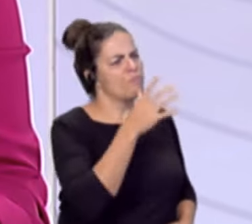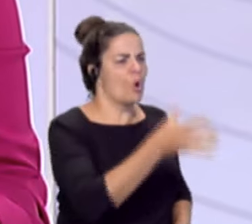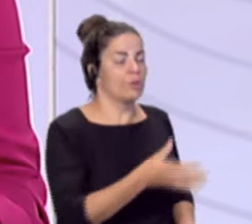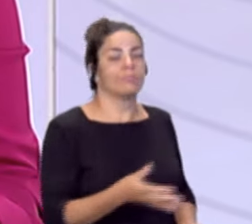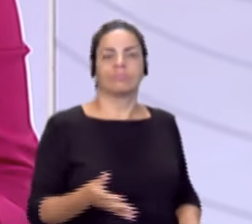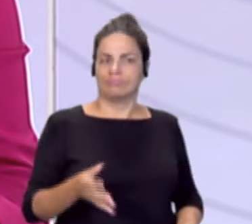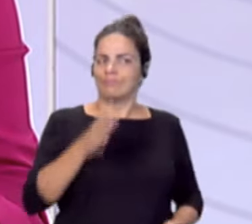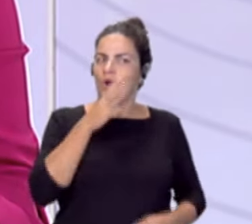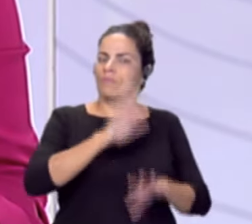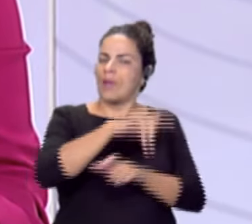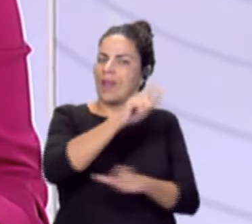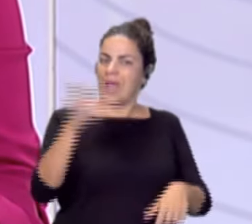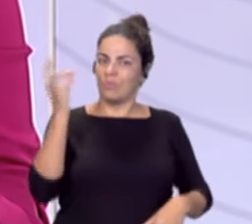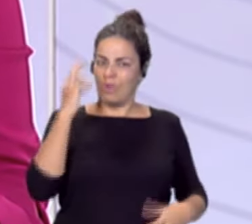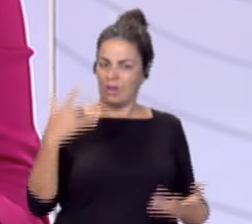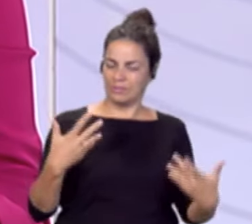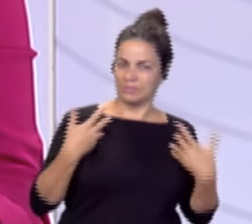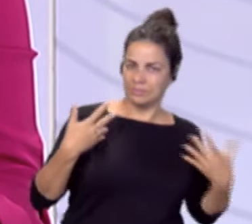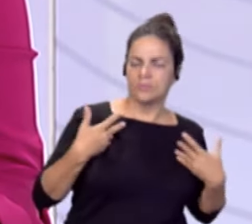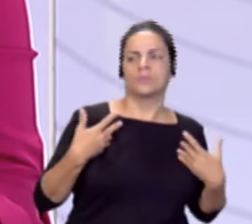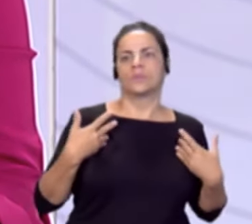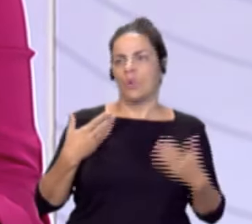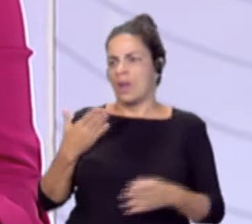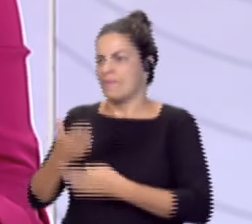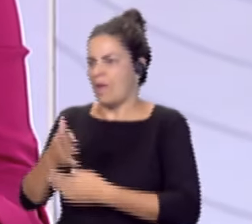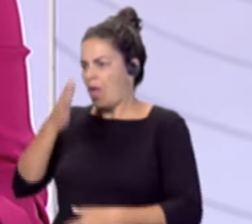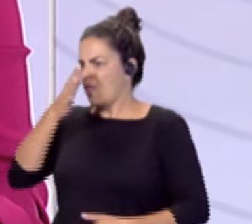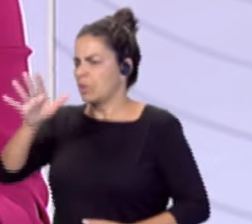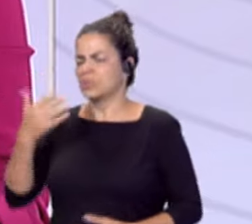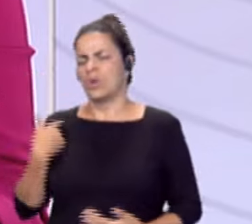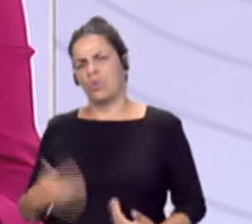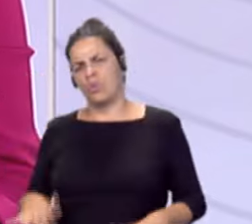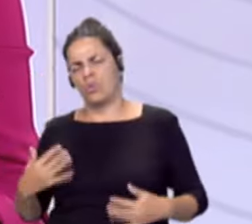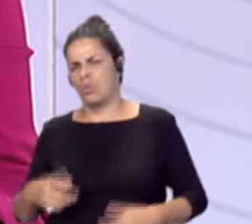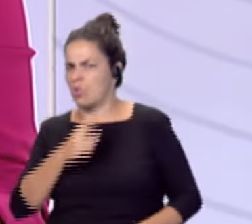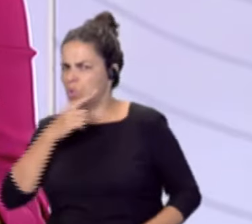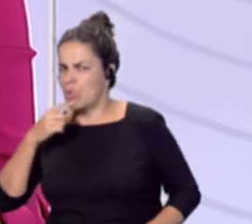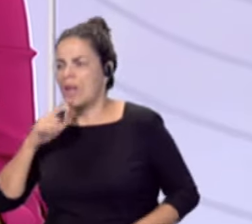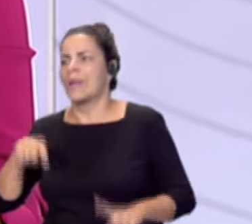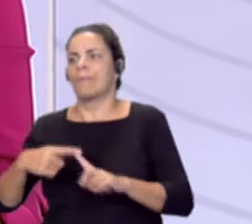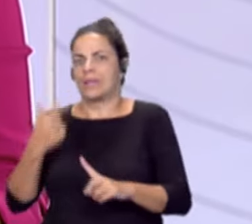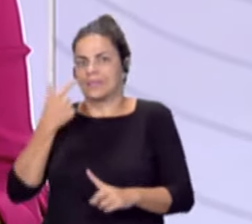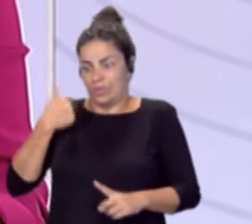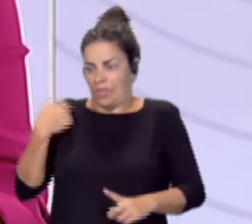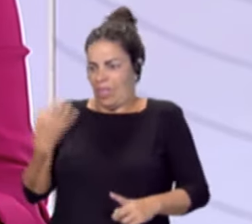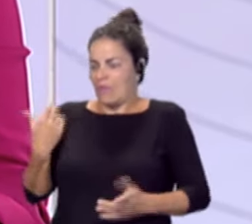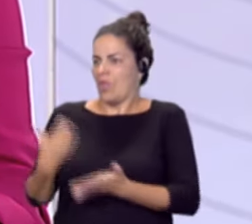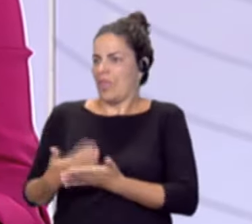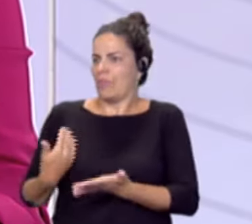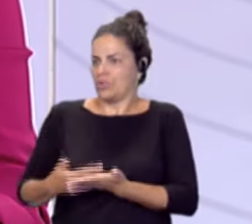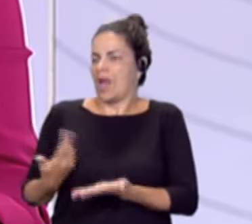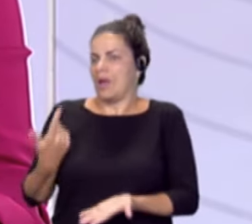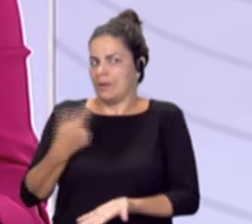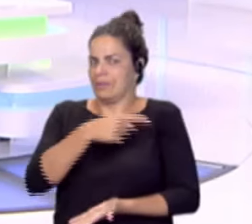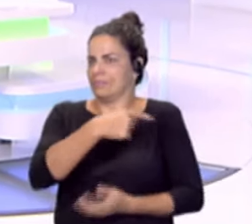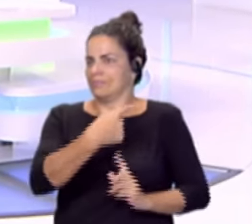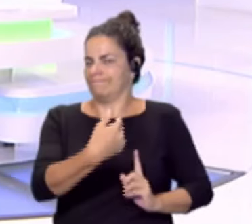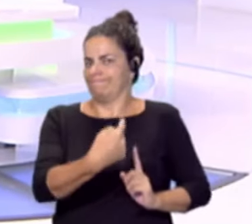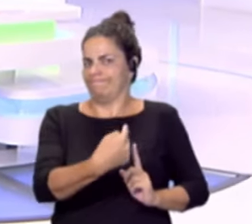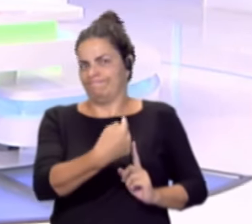las personas víctimas y luego la carga de prueba cae en ti. O sea, es decir, ¿cómo demuestras tú que te obligaba